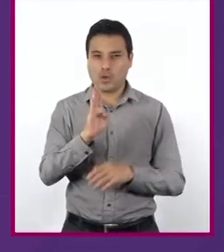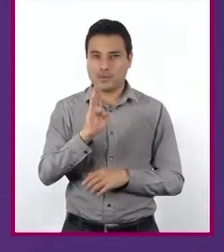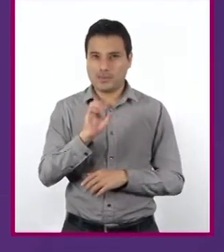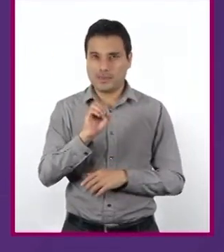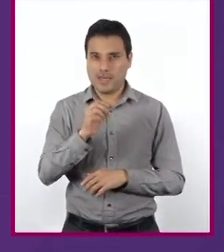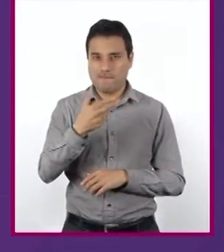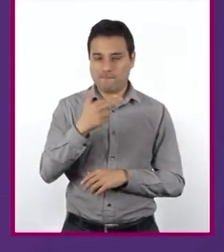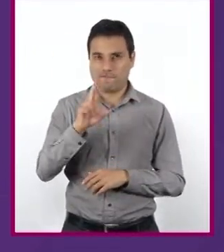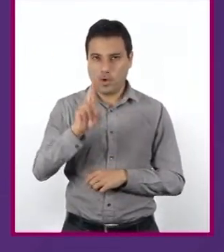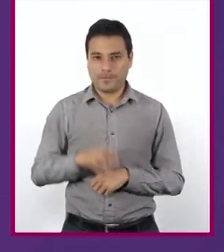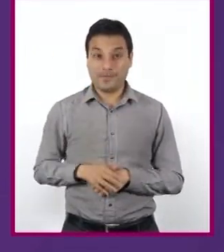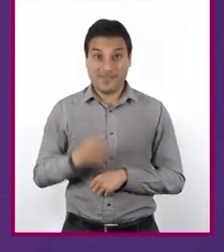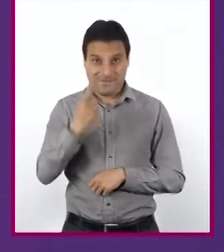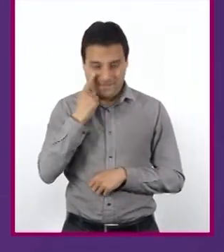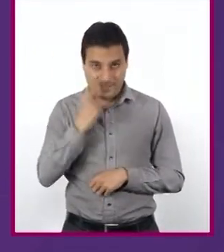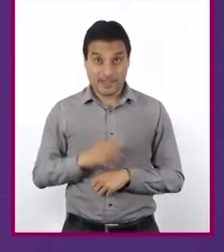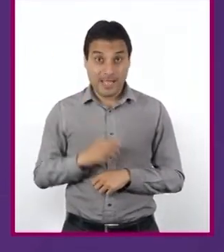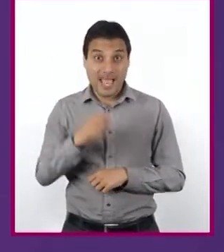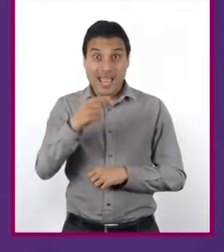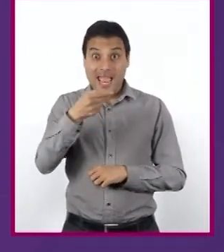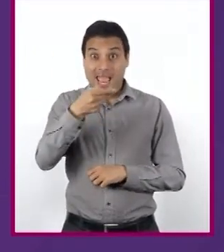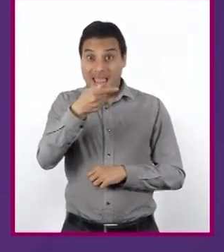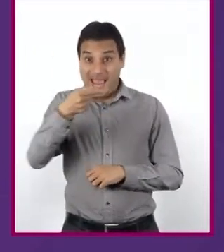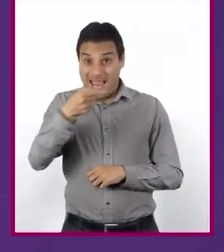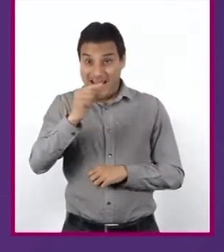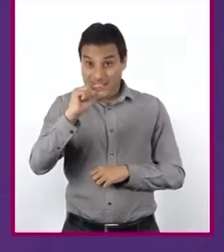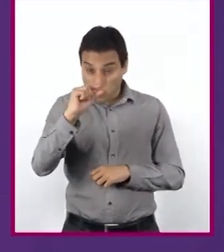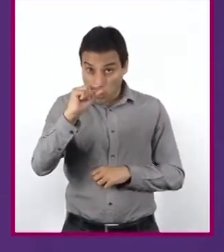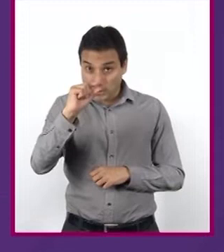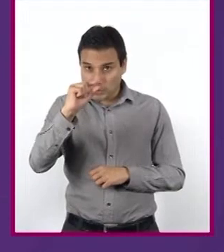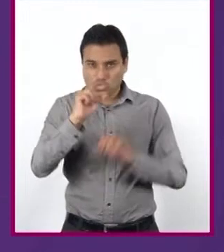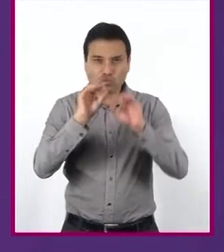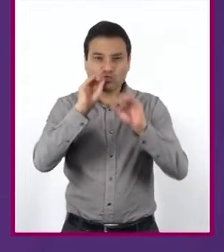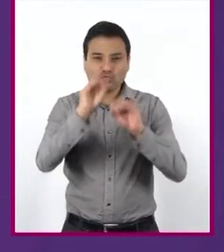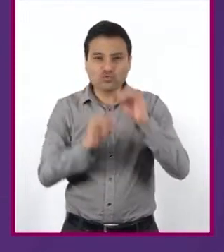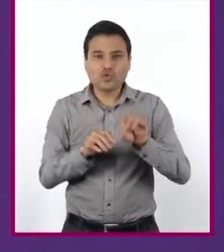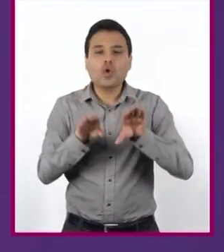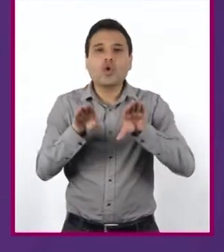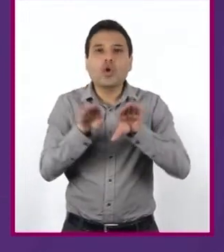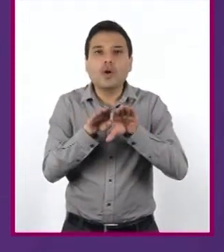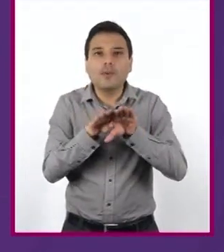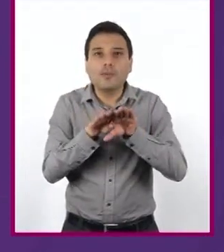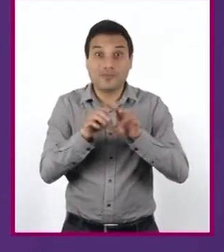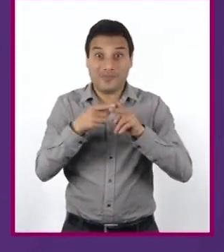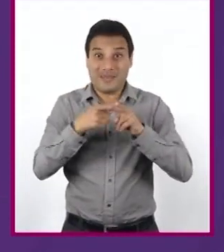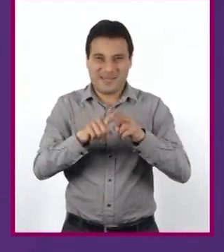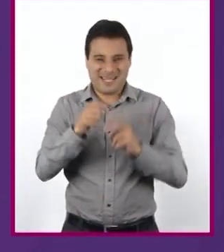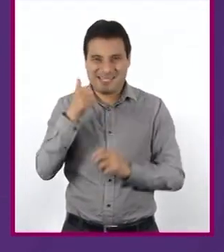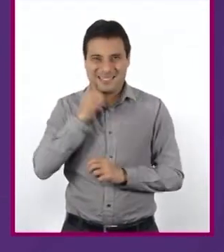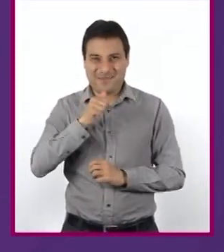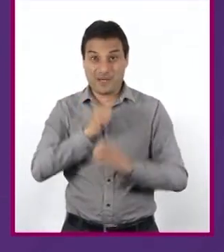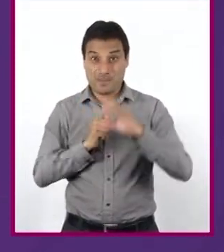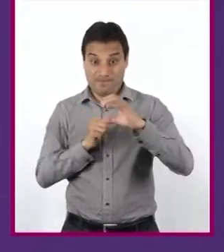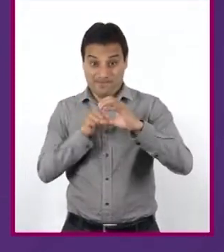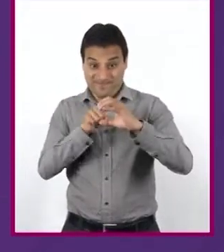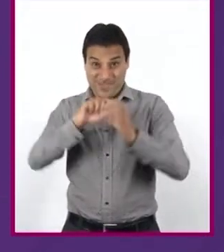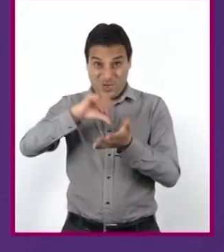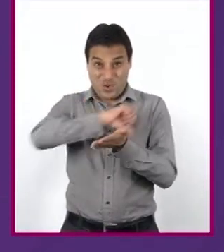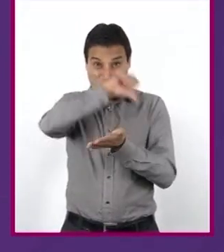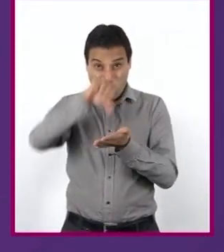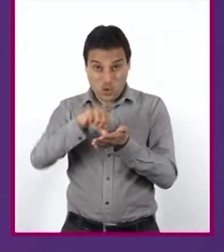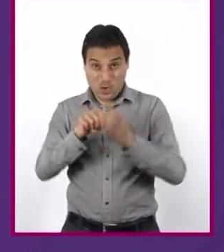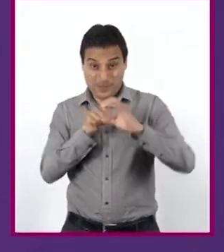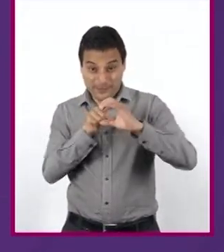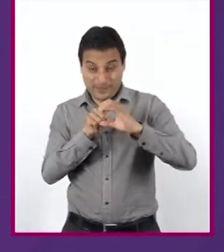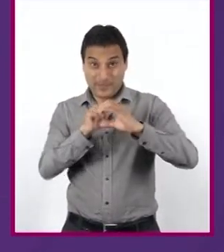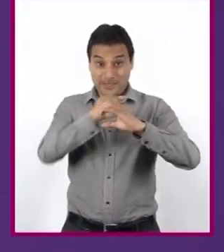el acomodo de electrones, se empieza con las órbitas más cercanas al núcleo, que